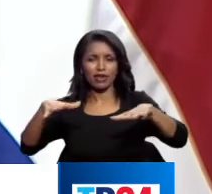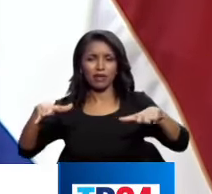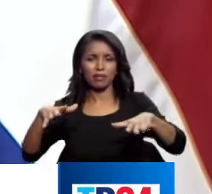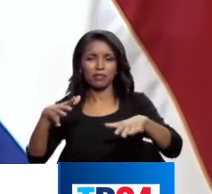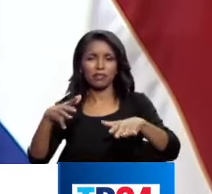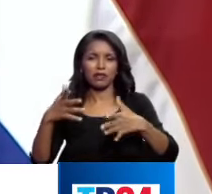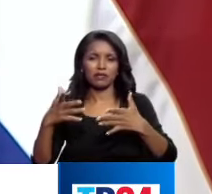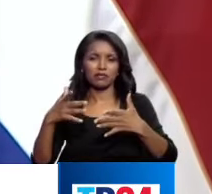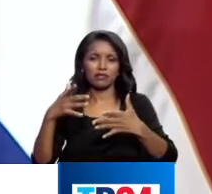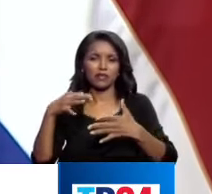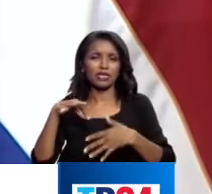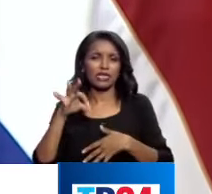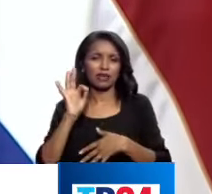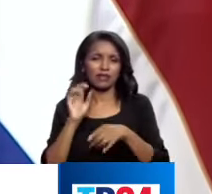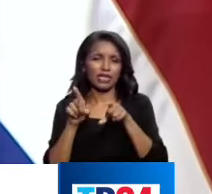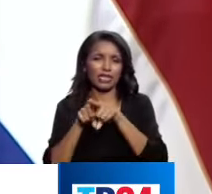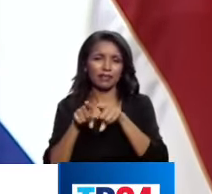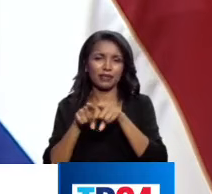de nuestro café,